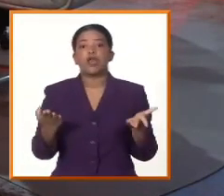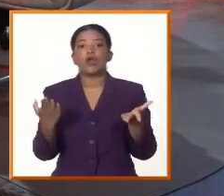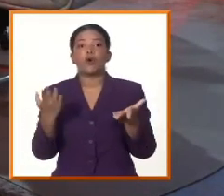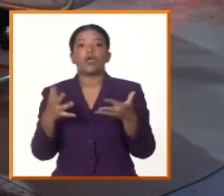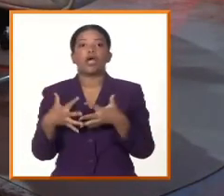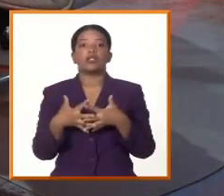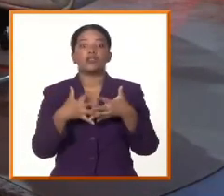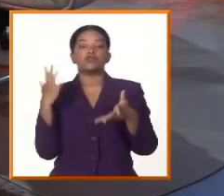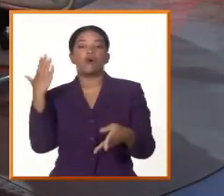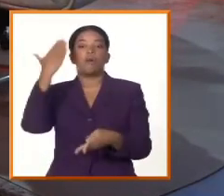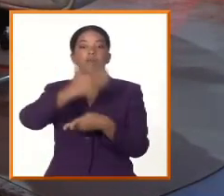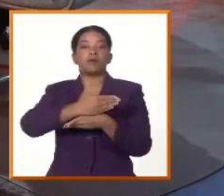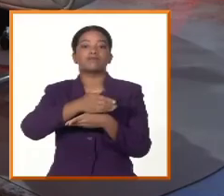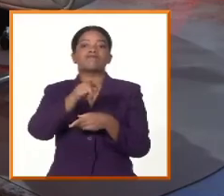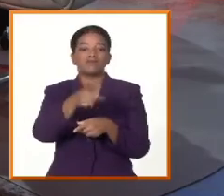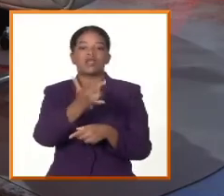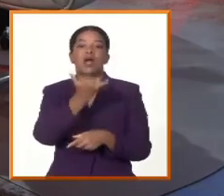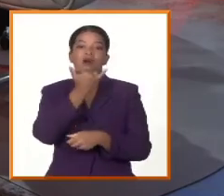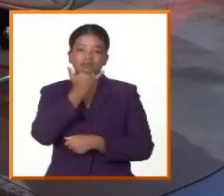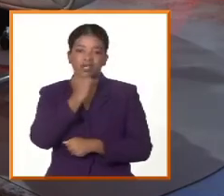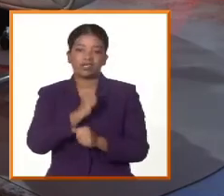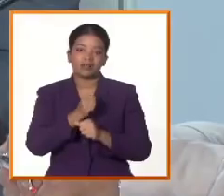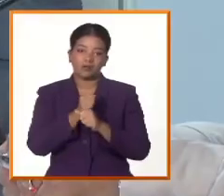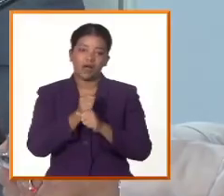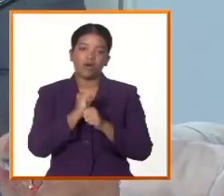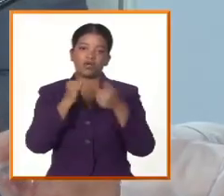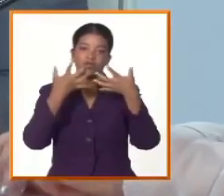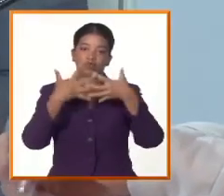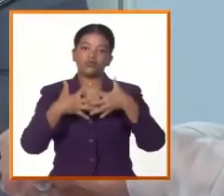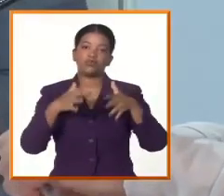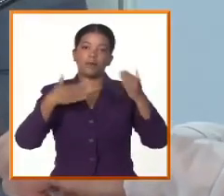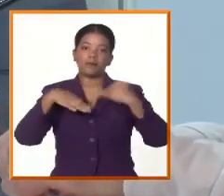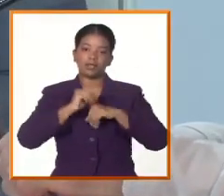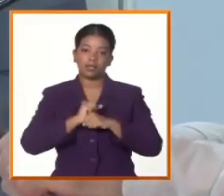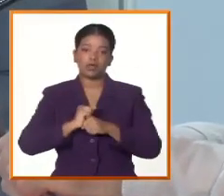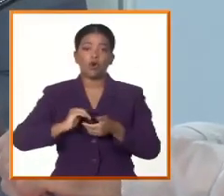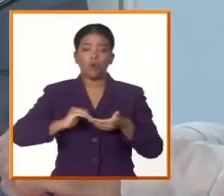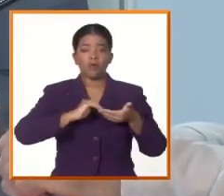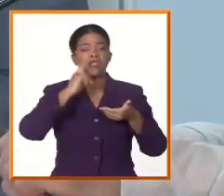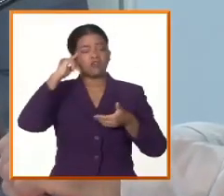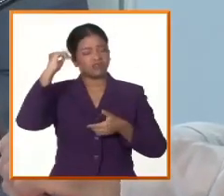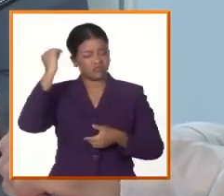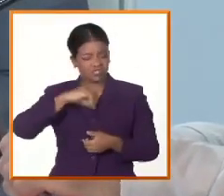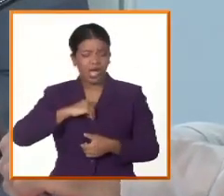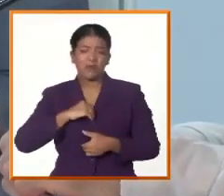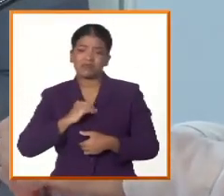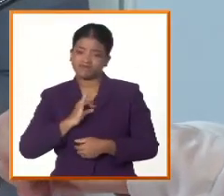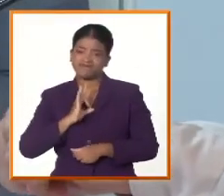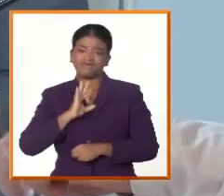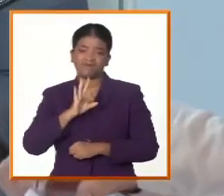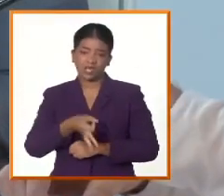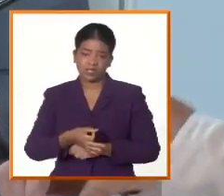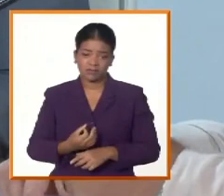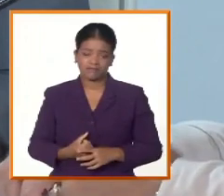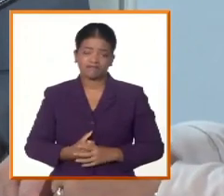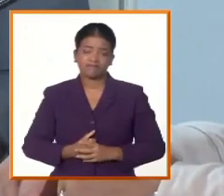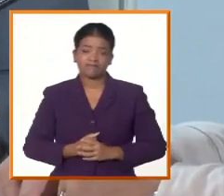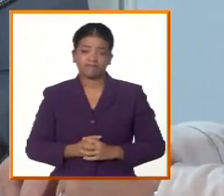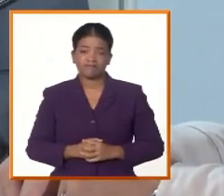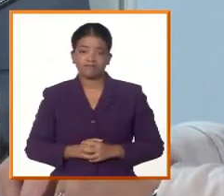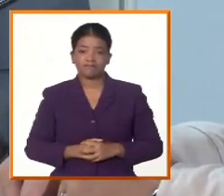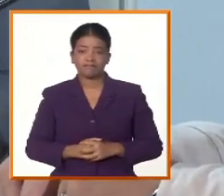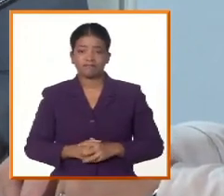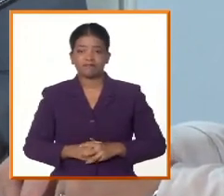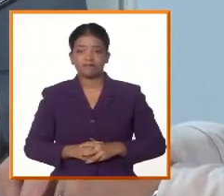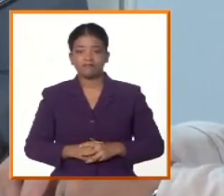en el día a día del trabajo del Ministerio de Industria alimenticia y los compañeros que me acompañan en esta mesa podrán poner ejemplos concretos de cómo está esta